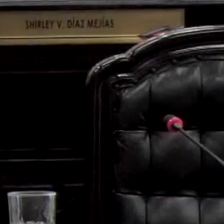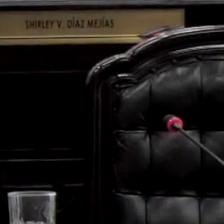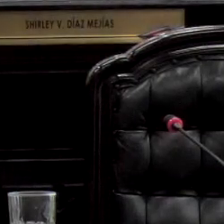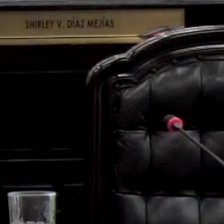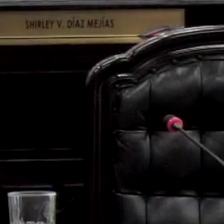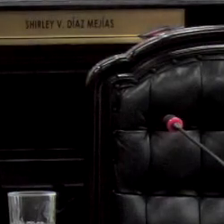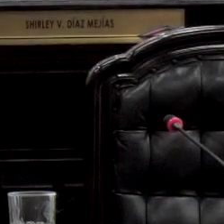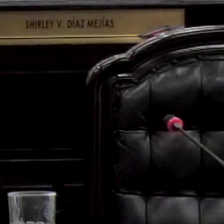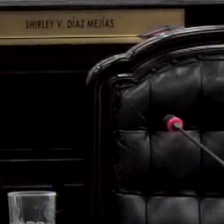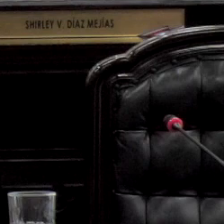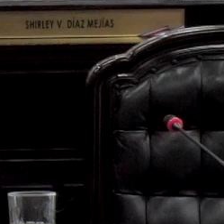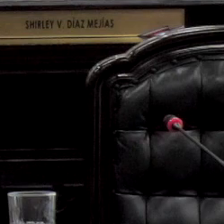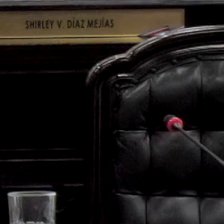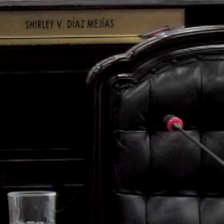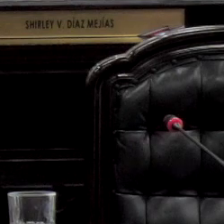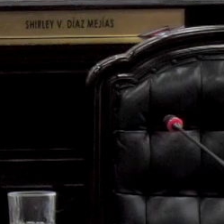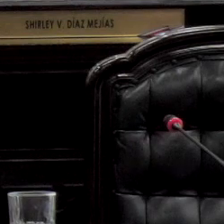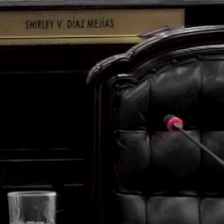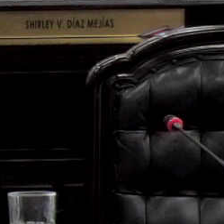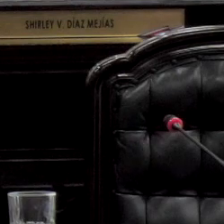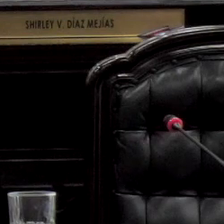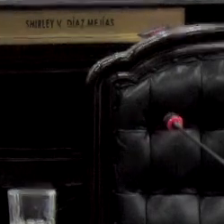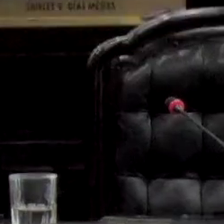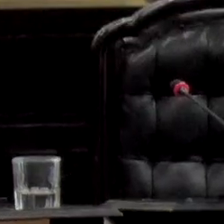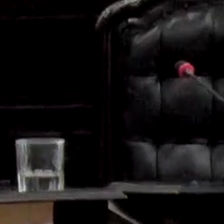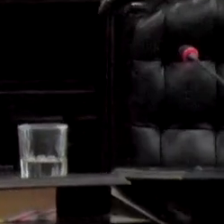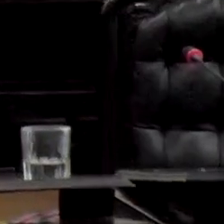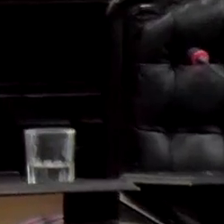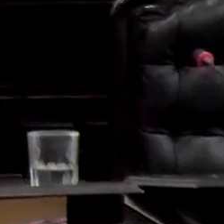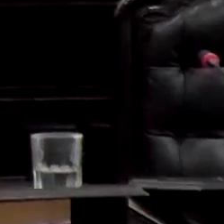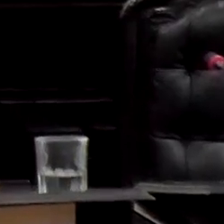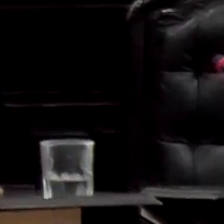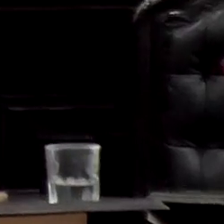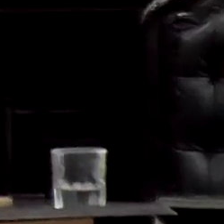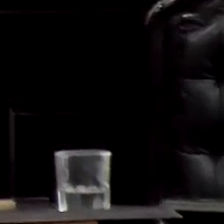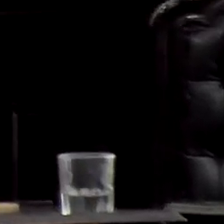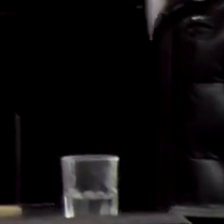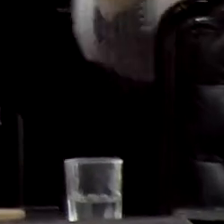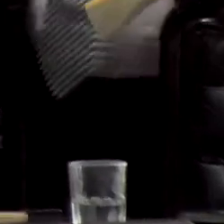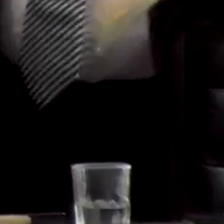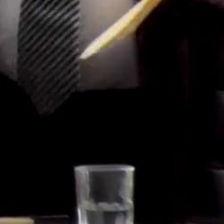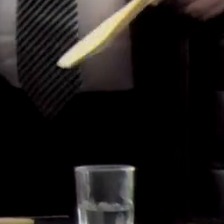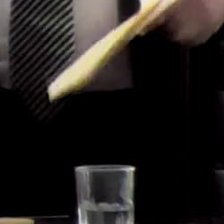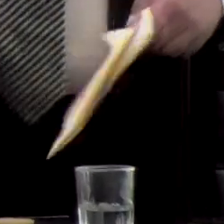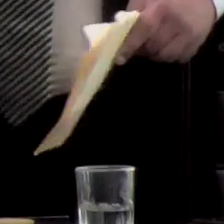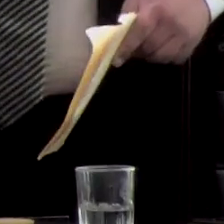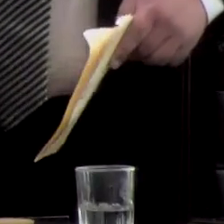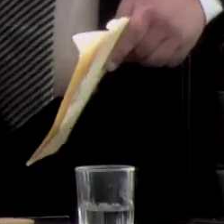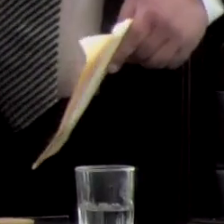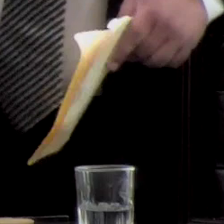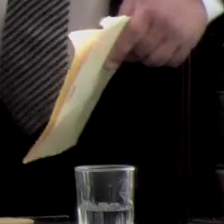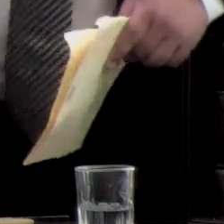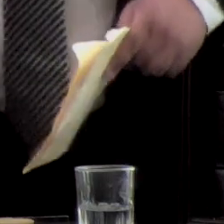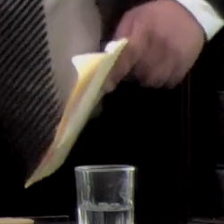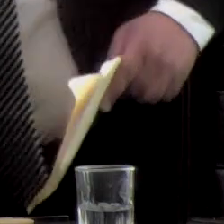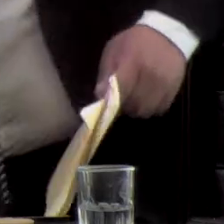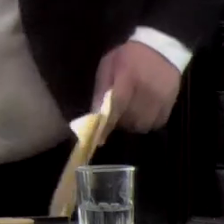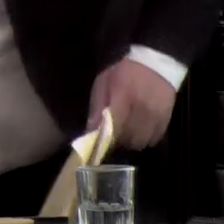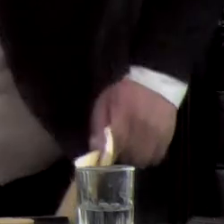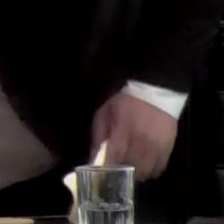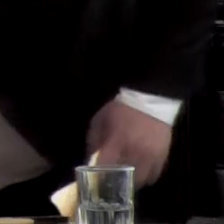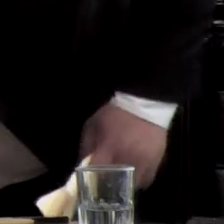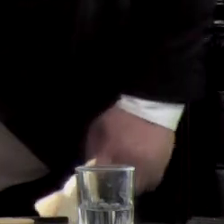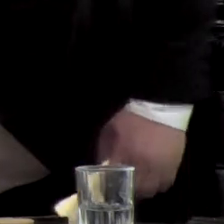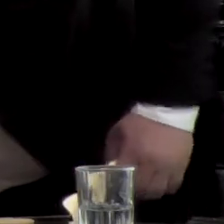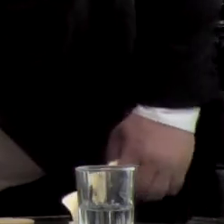frente a puestos como el de la primera secretaría, que sabemos que es una... ¿Qué hace? Básicamente decide